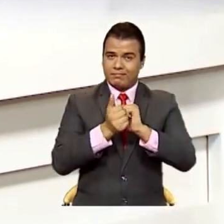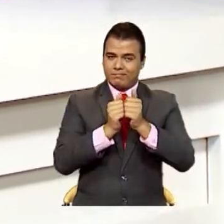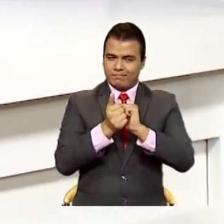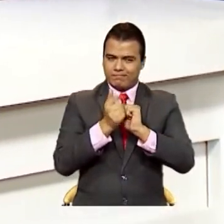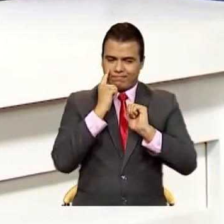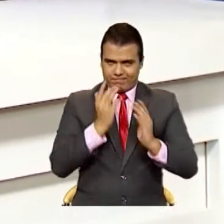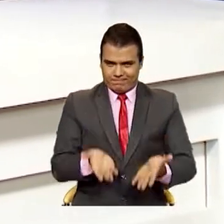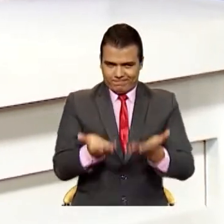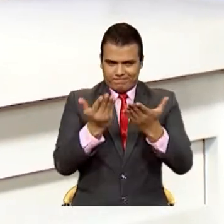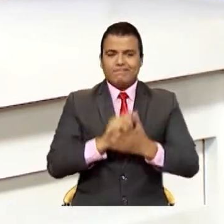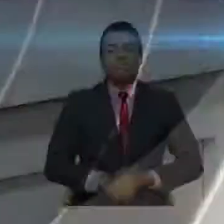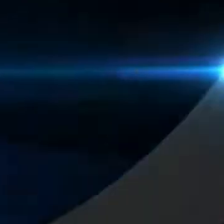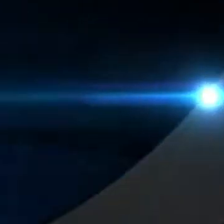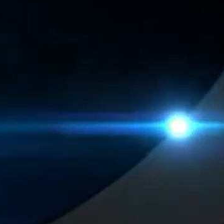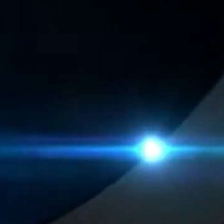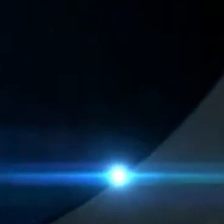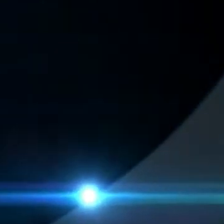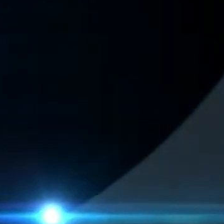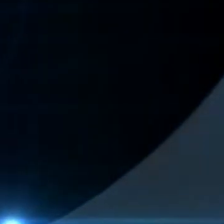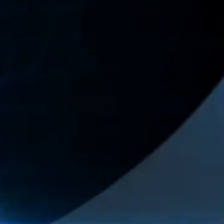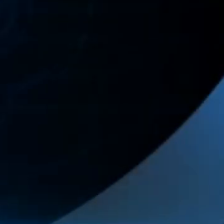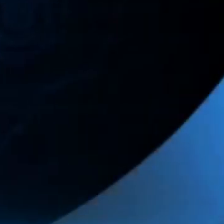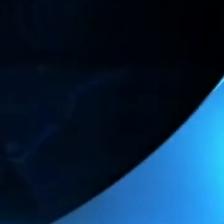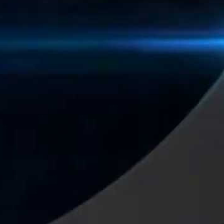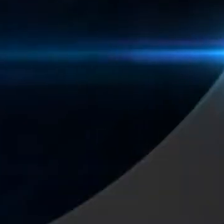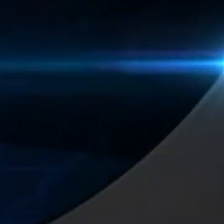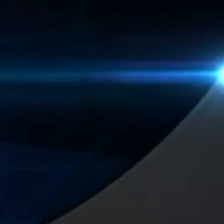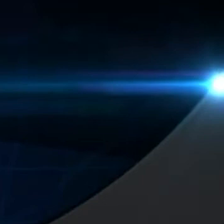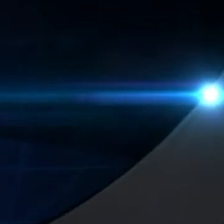ellos. Ya volvemos.